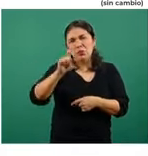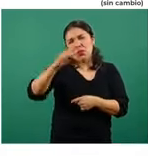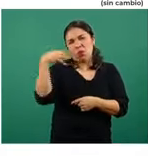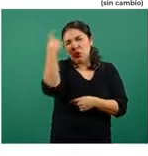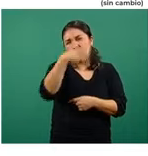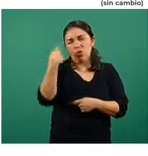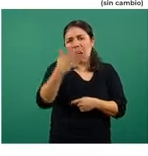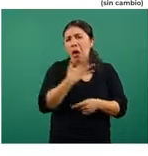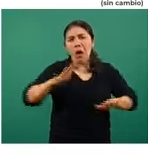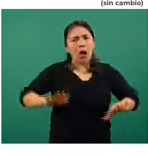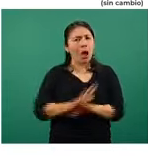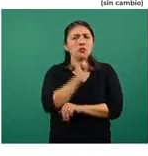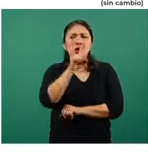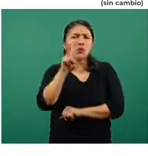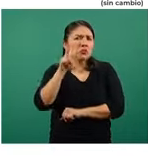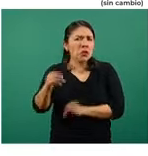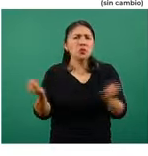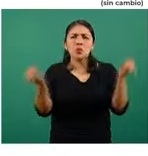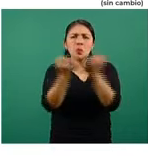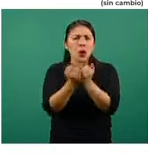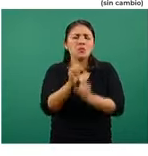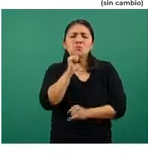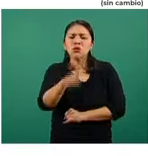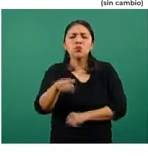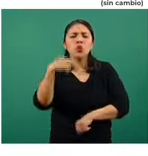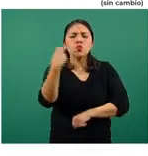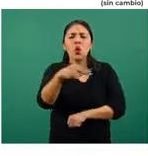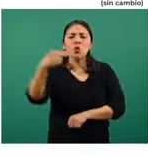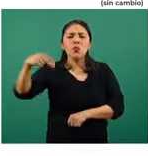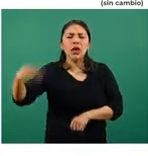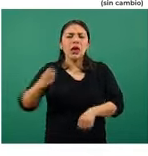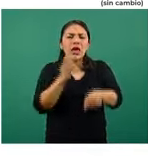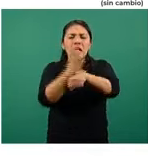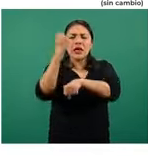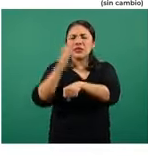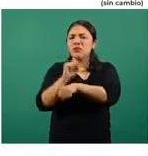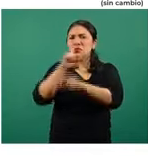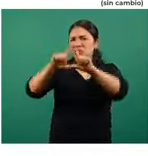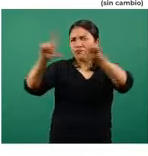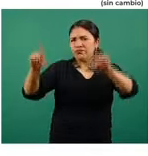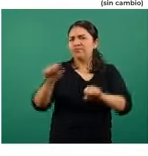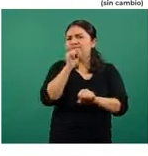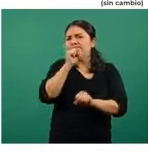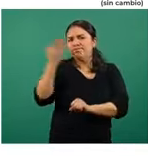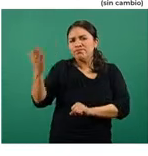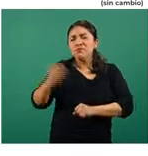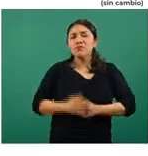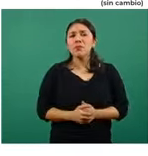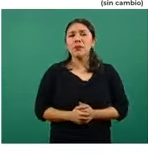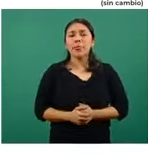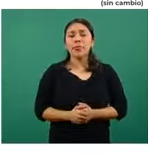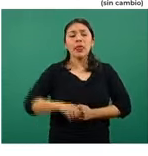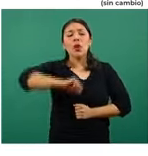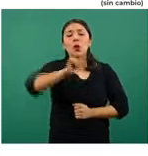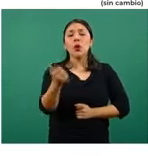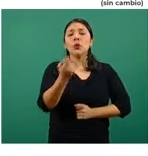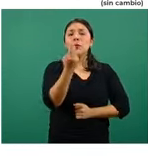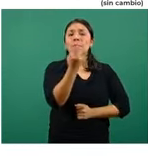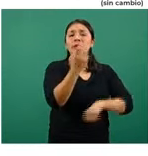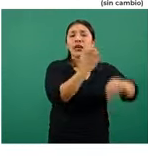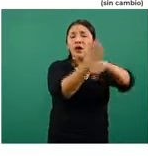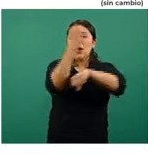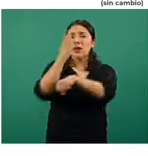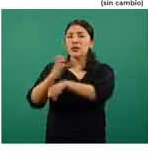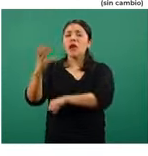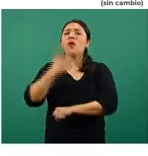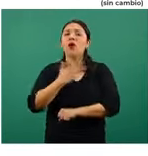tenemos cambios, ustedes pueden identificar el nombre de las mismas en el recuadro que está al lado derecho y 25